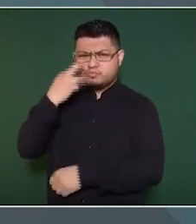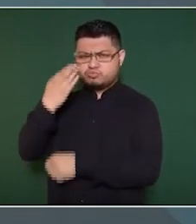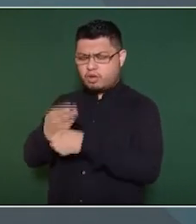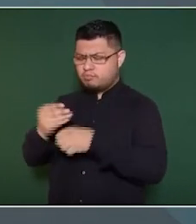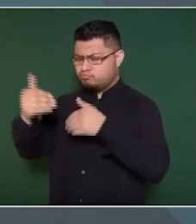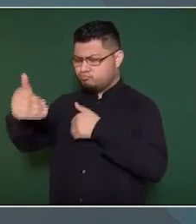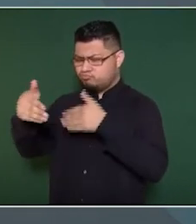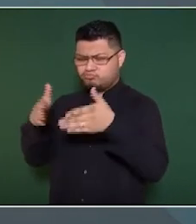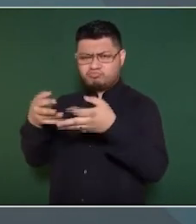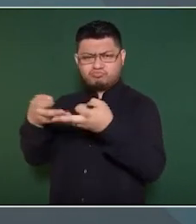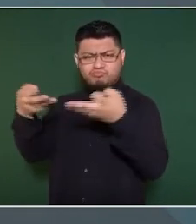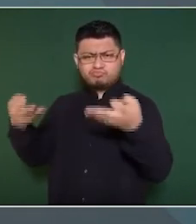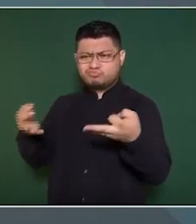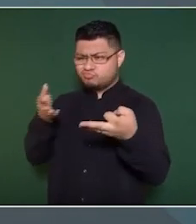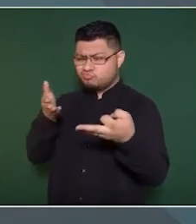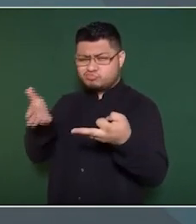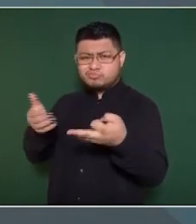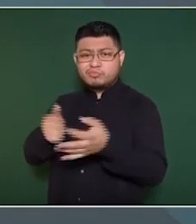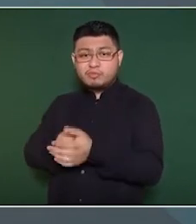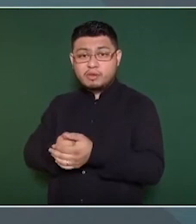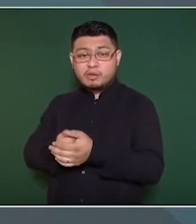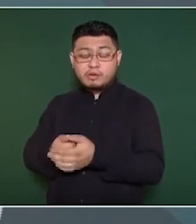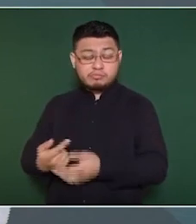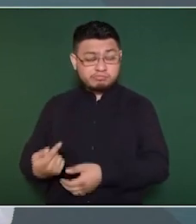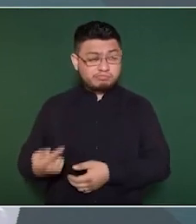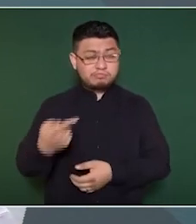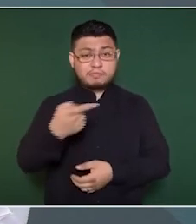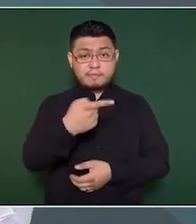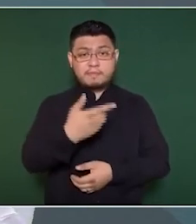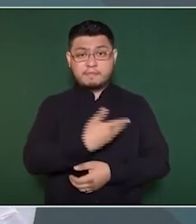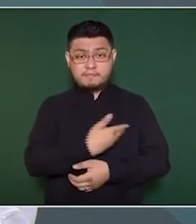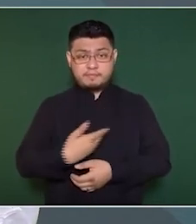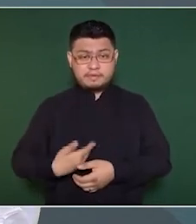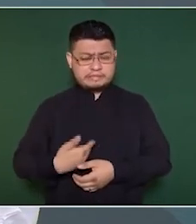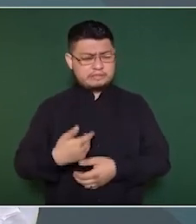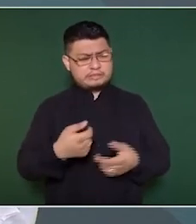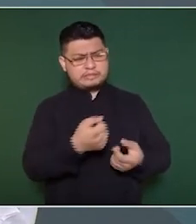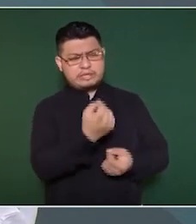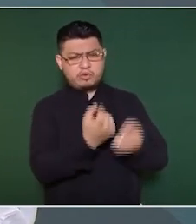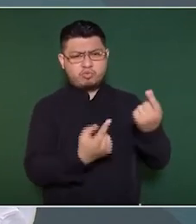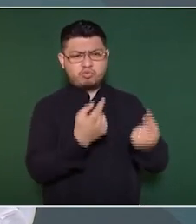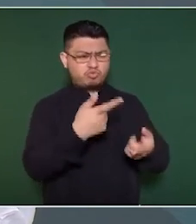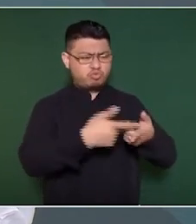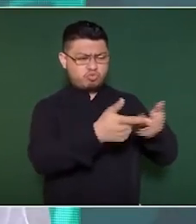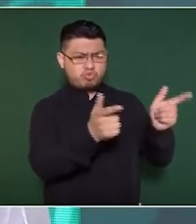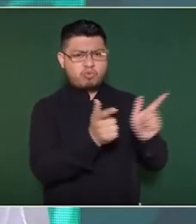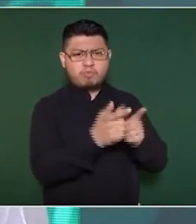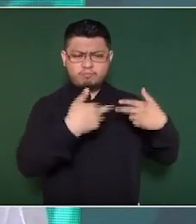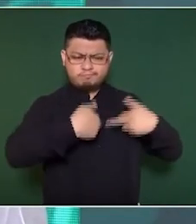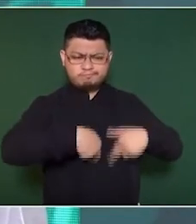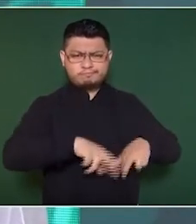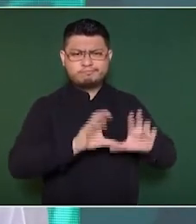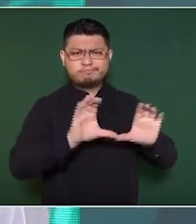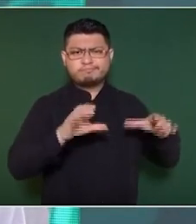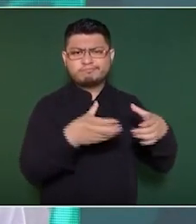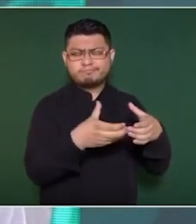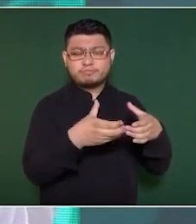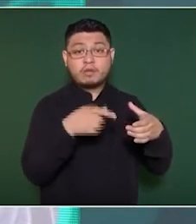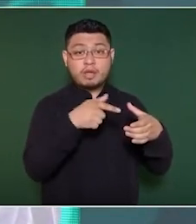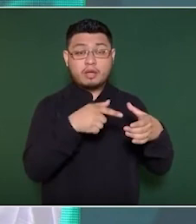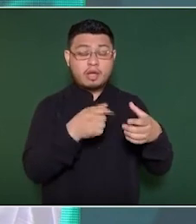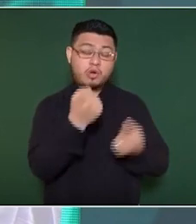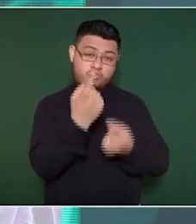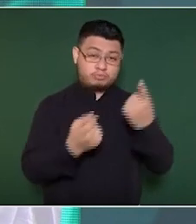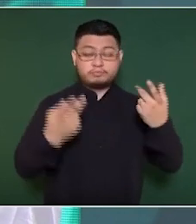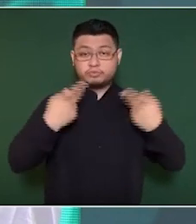presidentes de bienes comunales, a propietarios